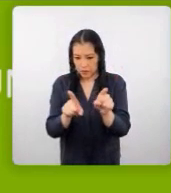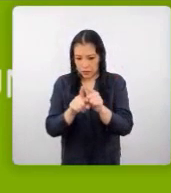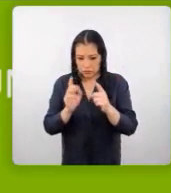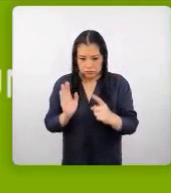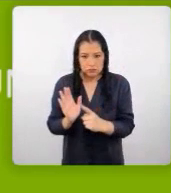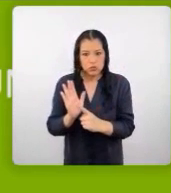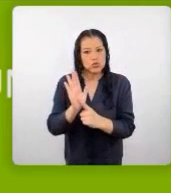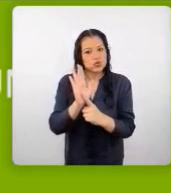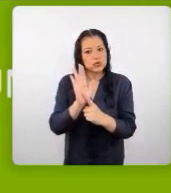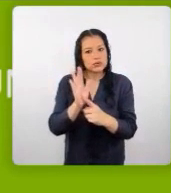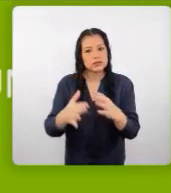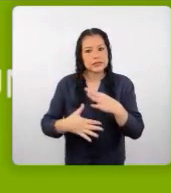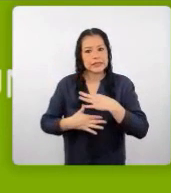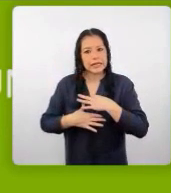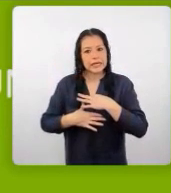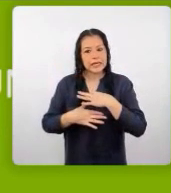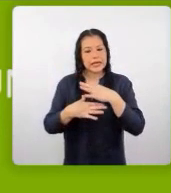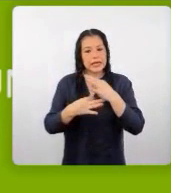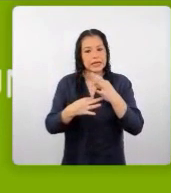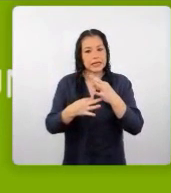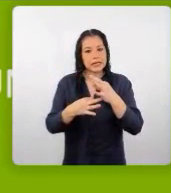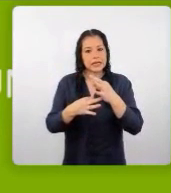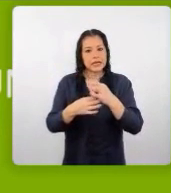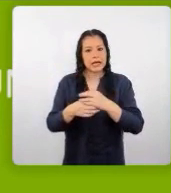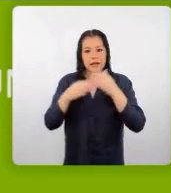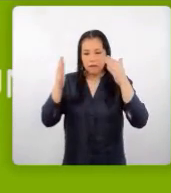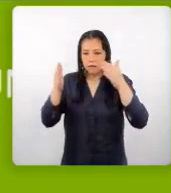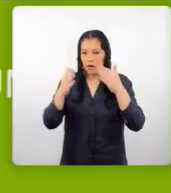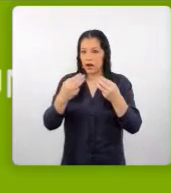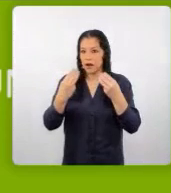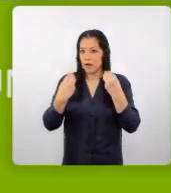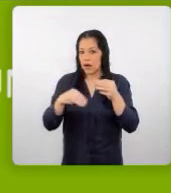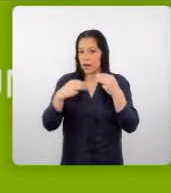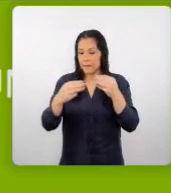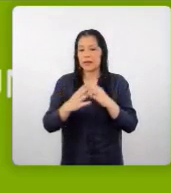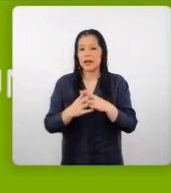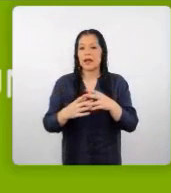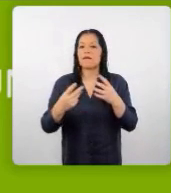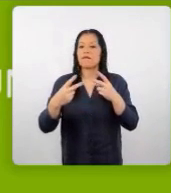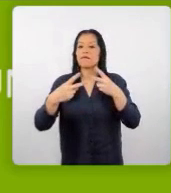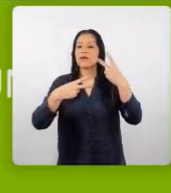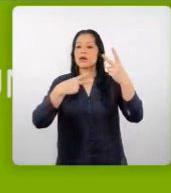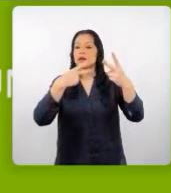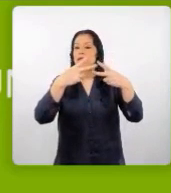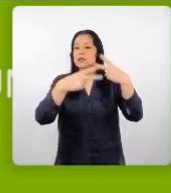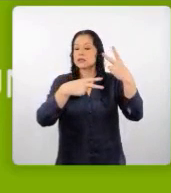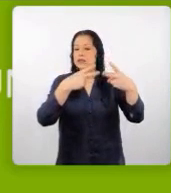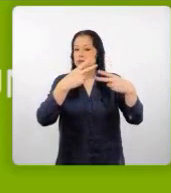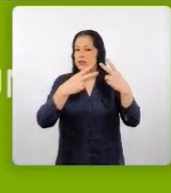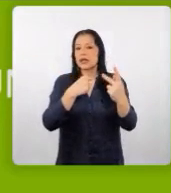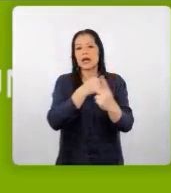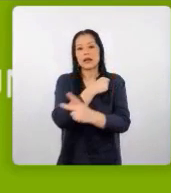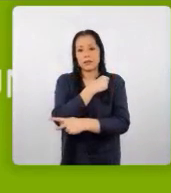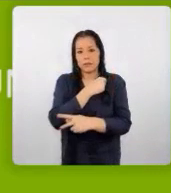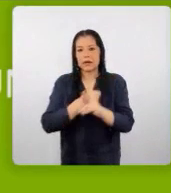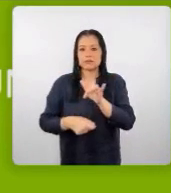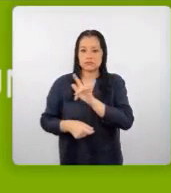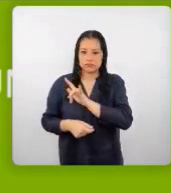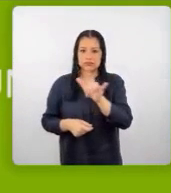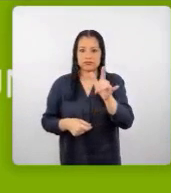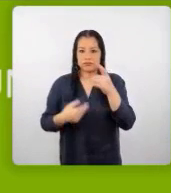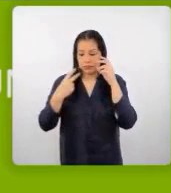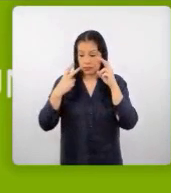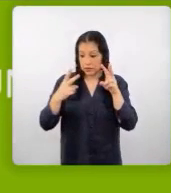el interés desde el punto de vista empresarial en visitar el país, visitar Emiratos